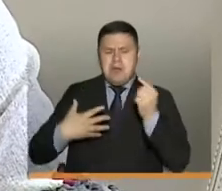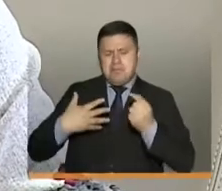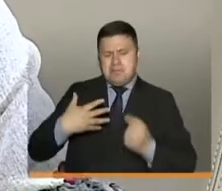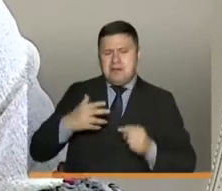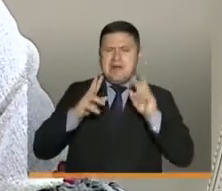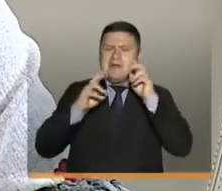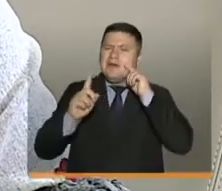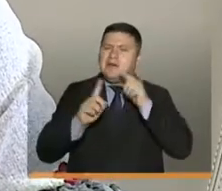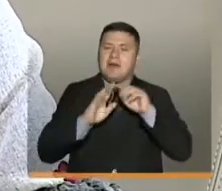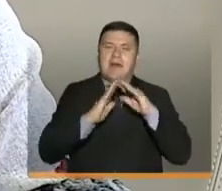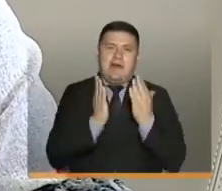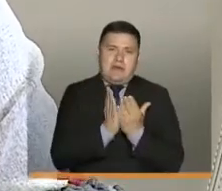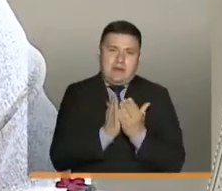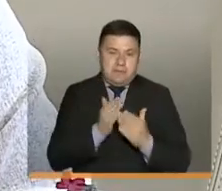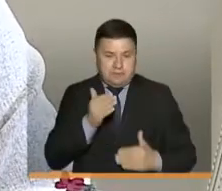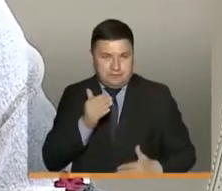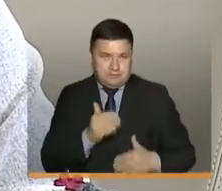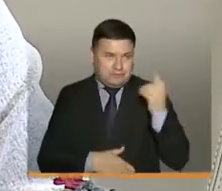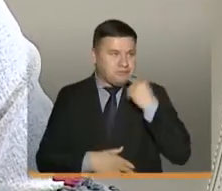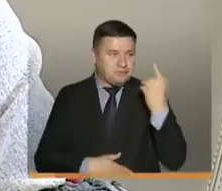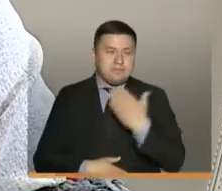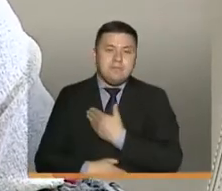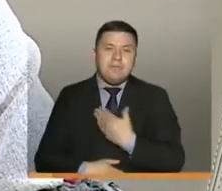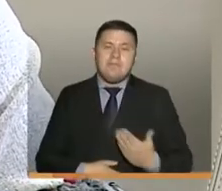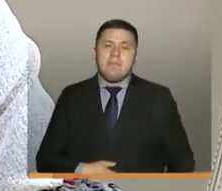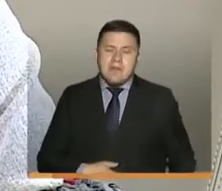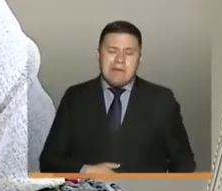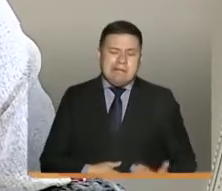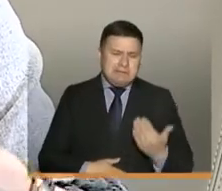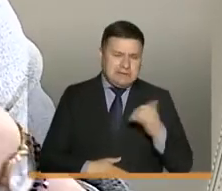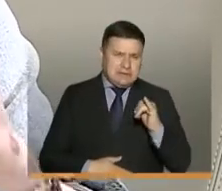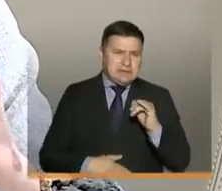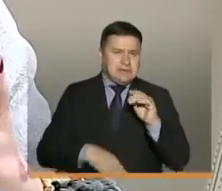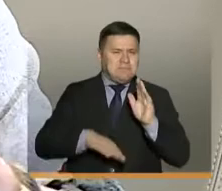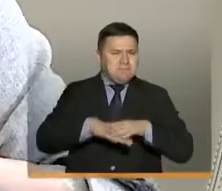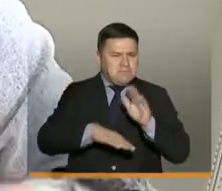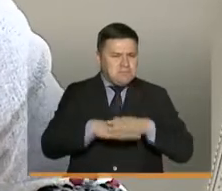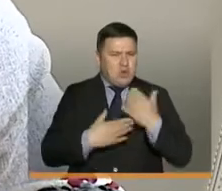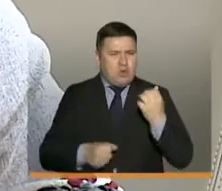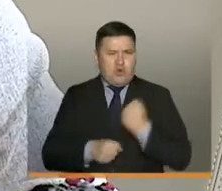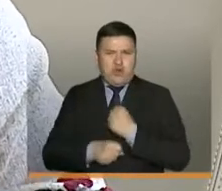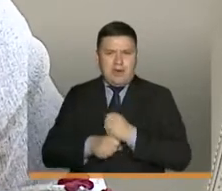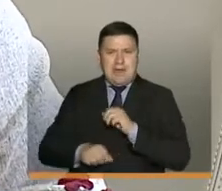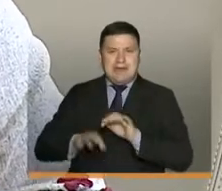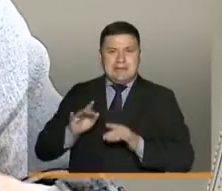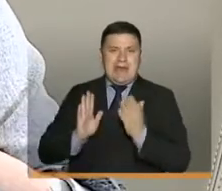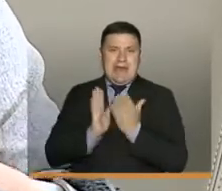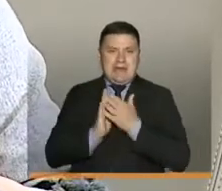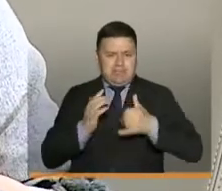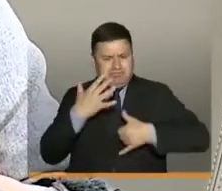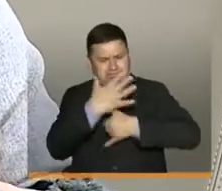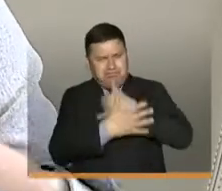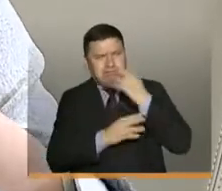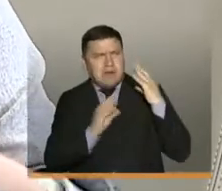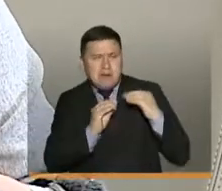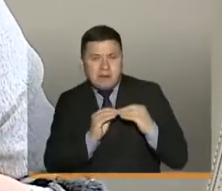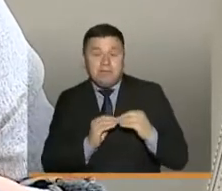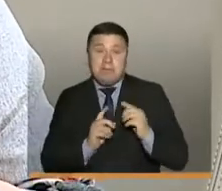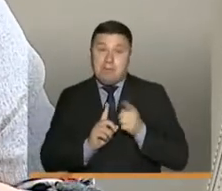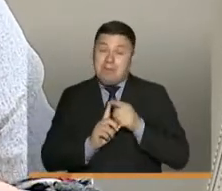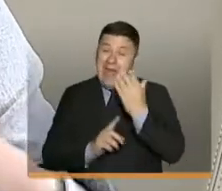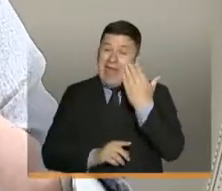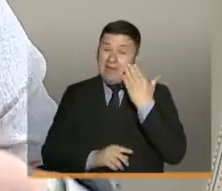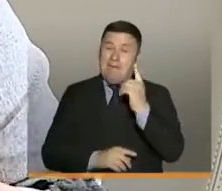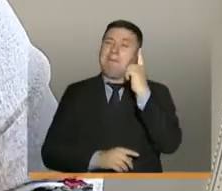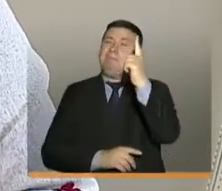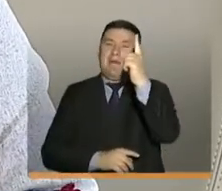sobre educación y arrancamos, como dice el presidente, dándole señales de cómo hemos trabajado con las secretarías de educación. Yo diría que lo primero es gracias. Ha